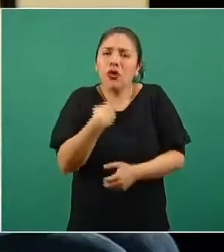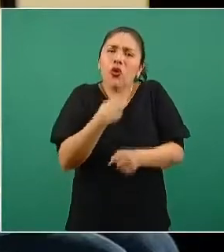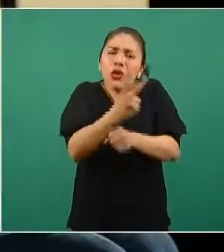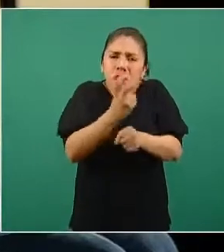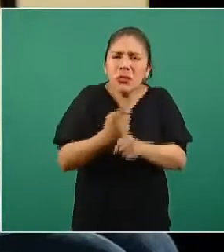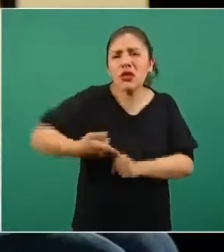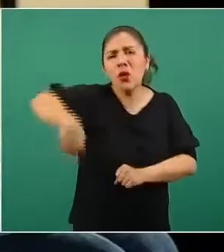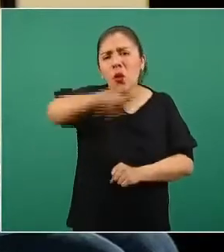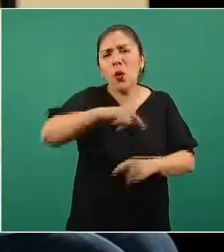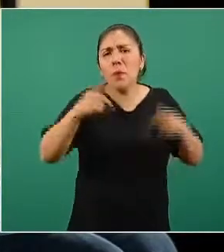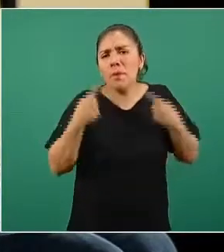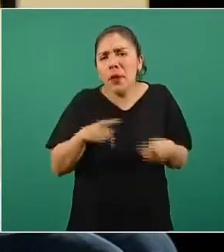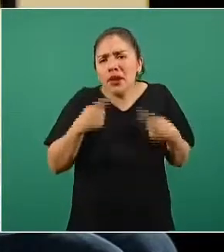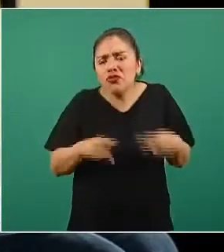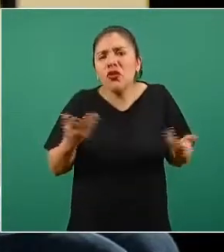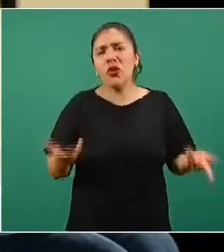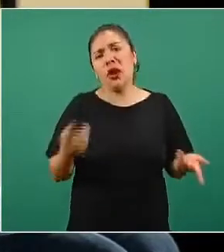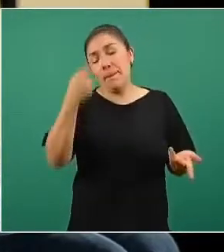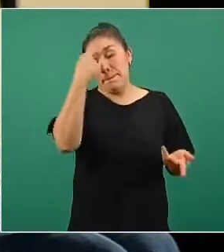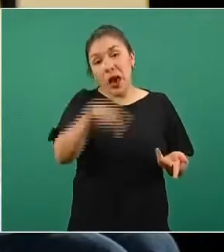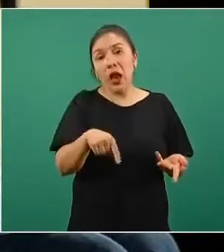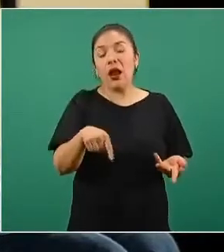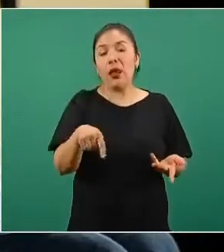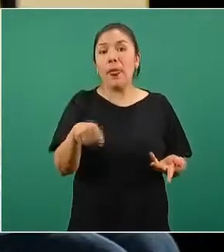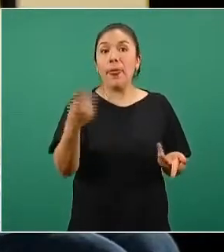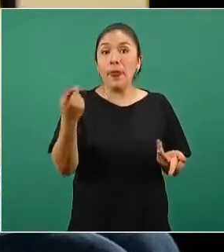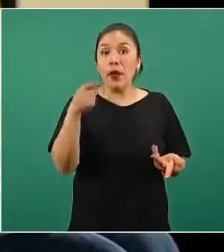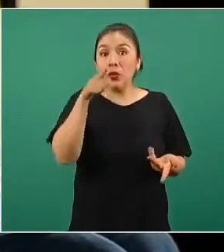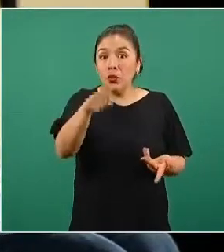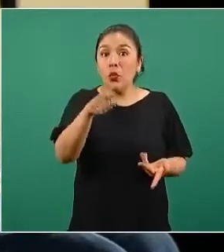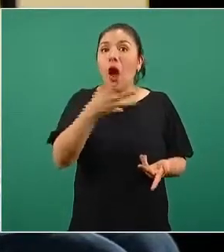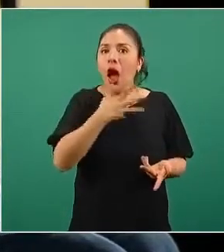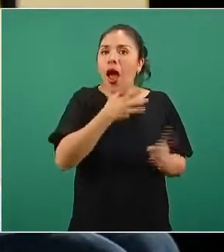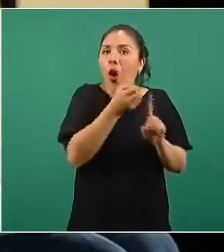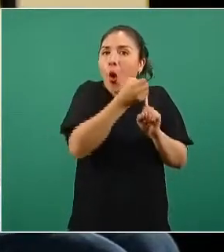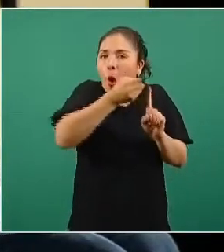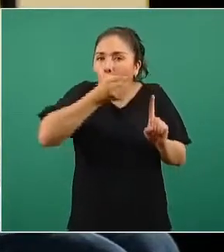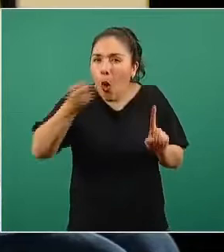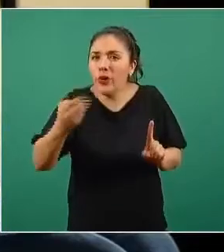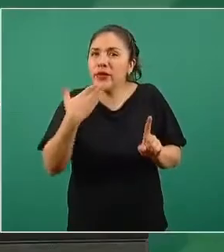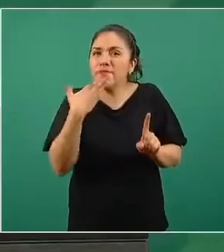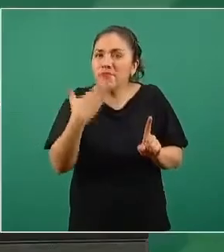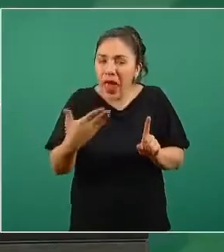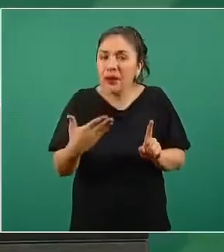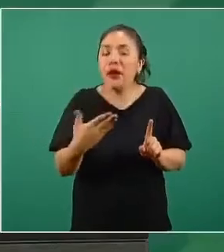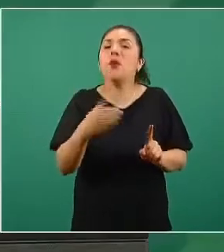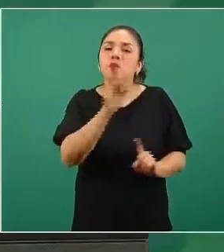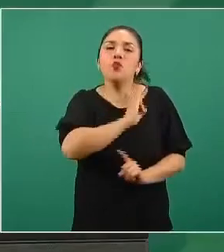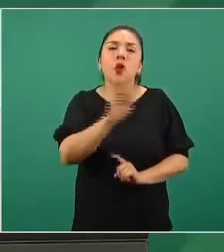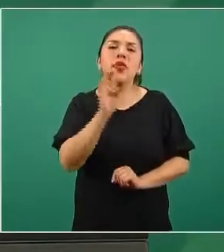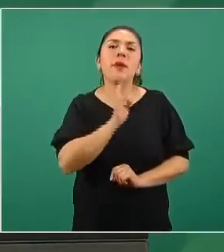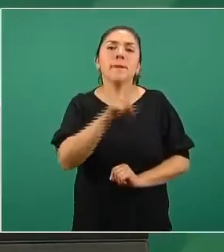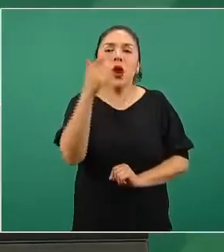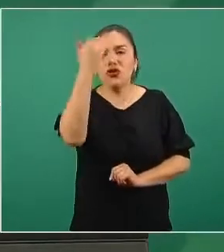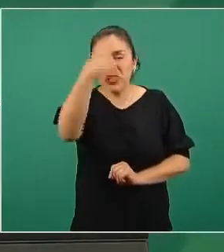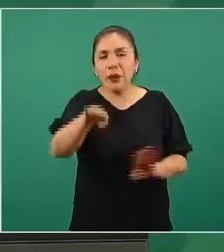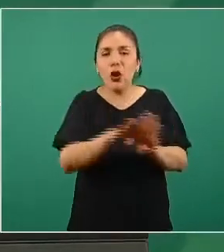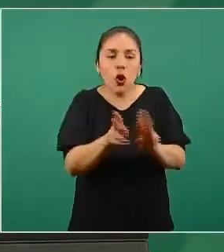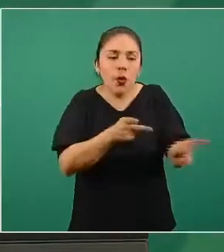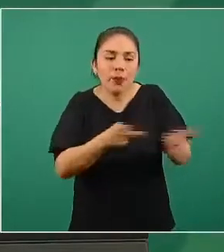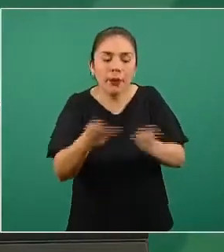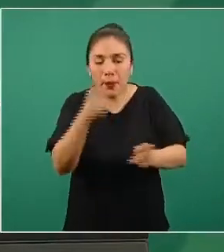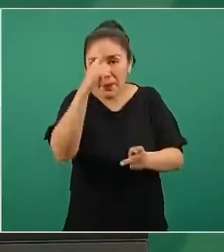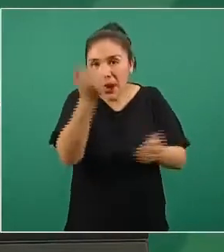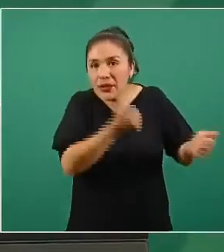a la gente a que siendo ordenados vamos a tener una mejor estrategia